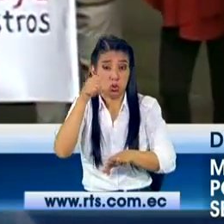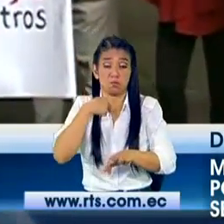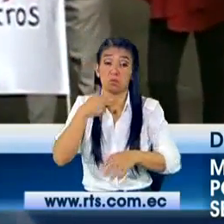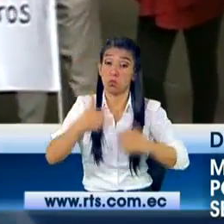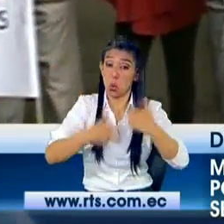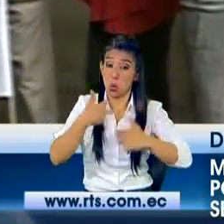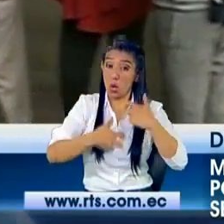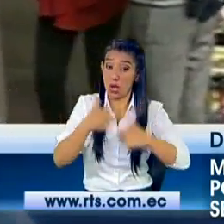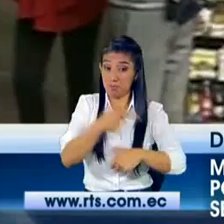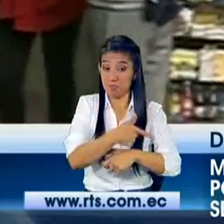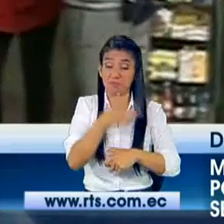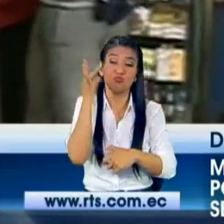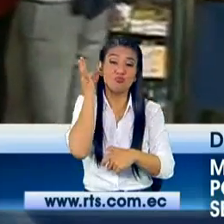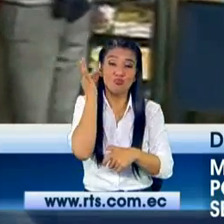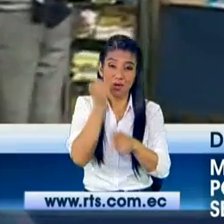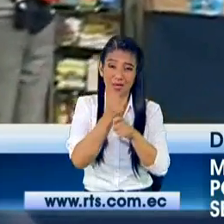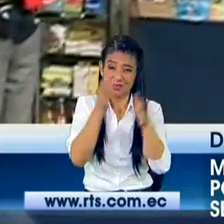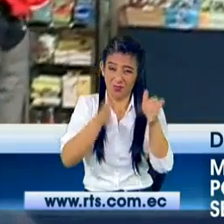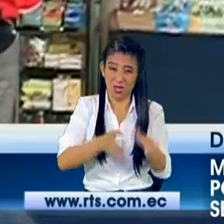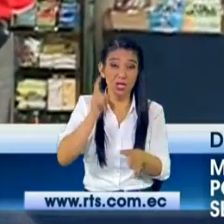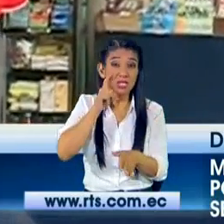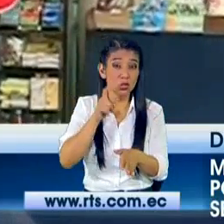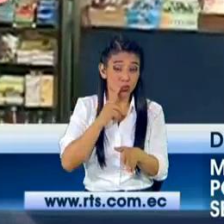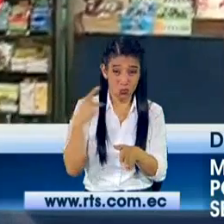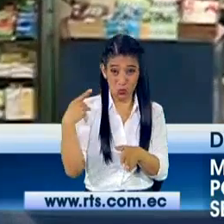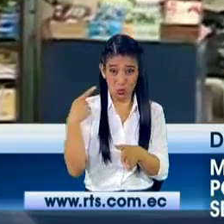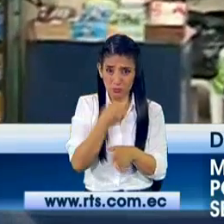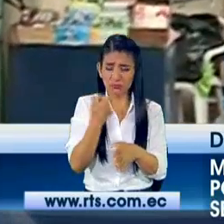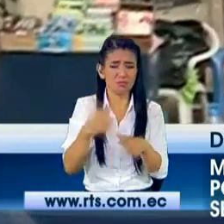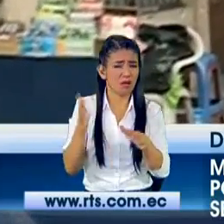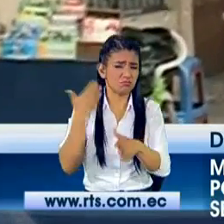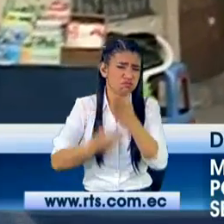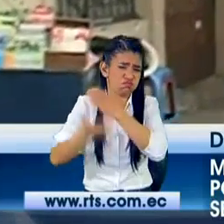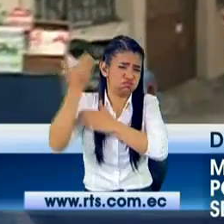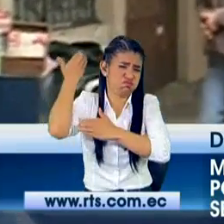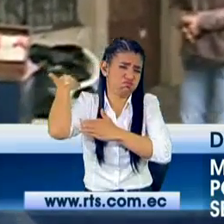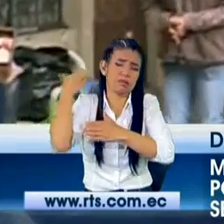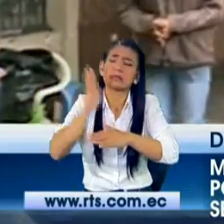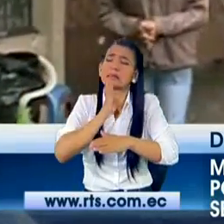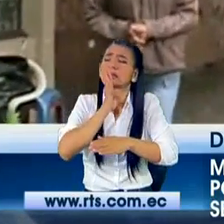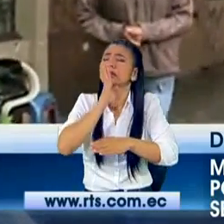problema social. El municipio hizo de ese tiempo un centro comercial donde